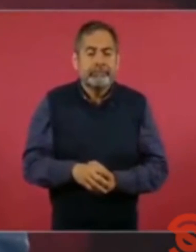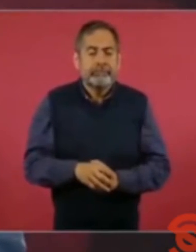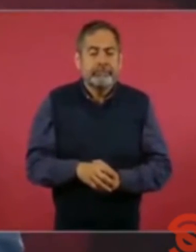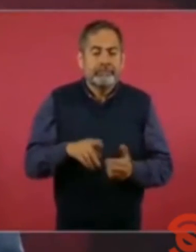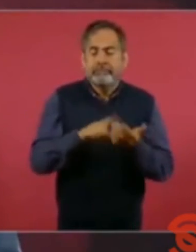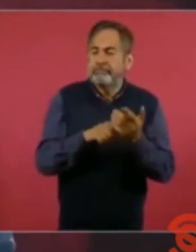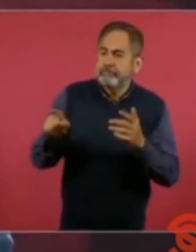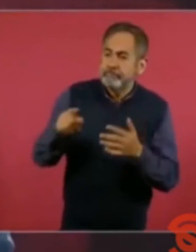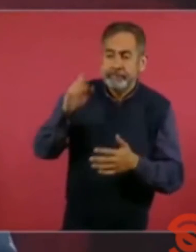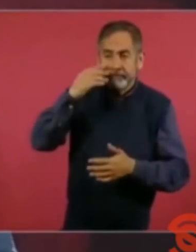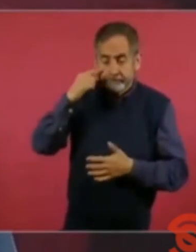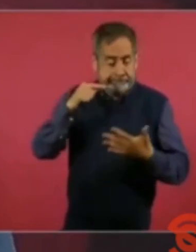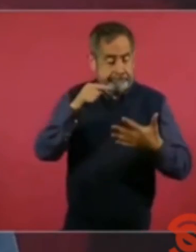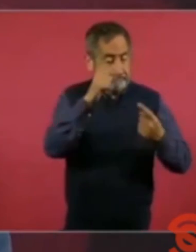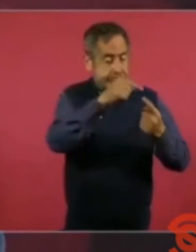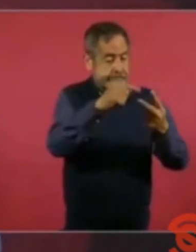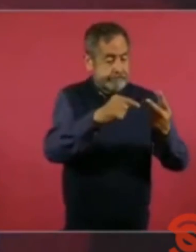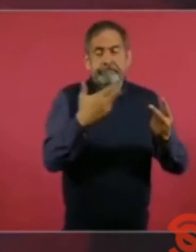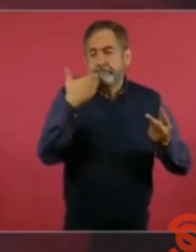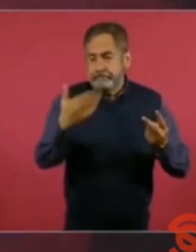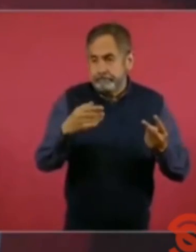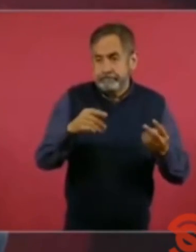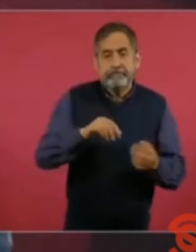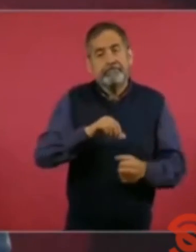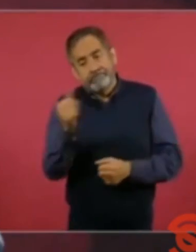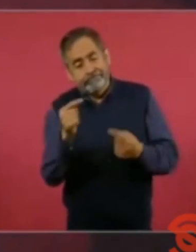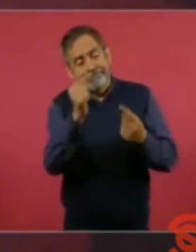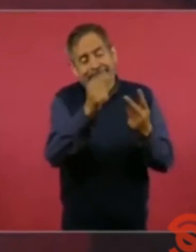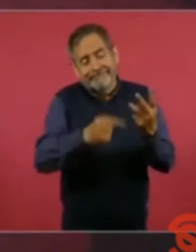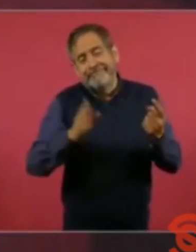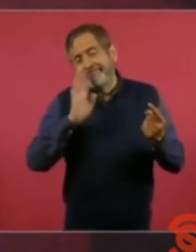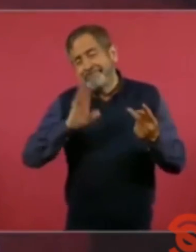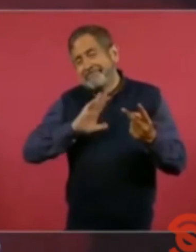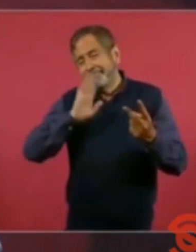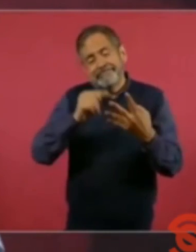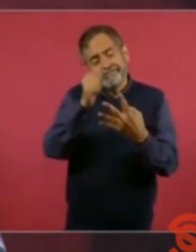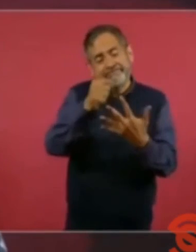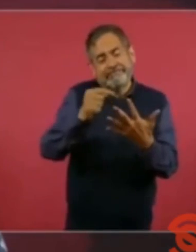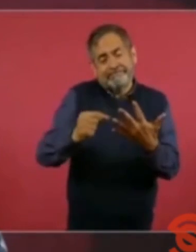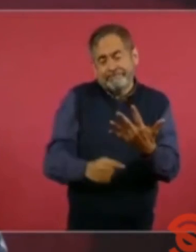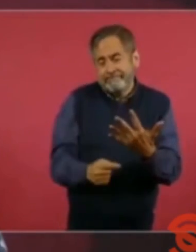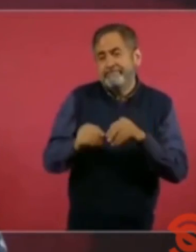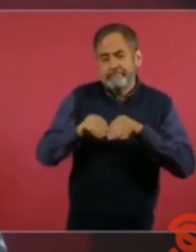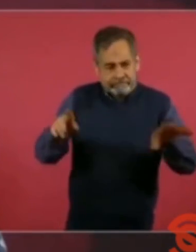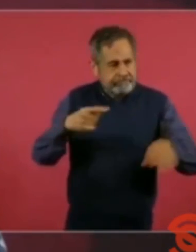siempre lo he venido diciendo, Claudio X. González, hijo, debería dar un informe,